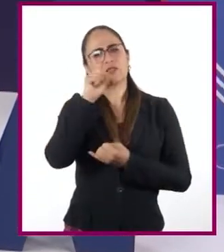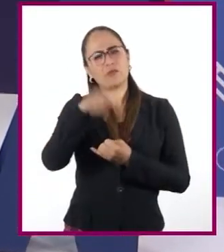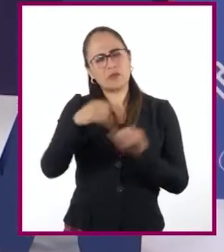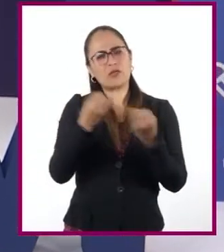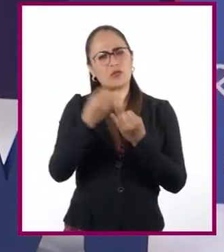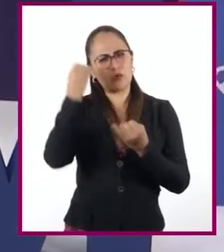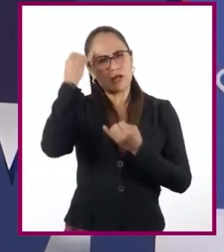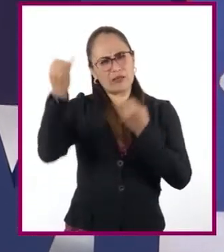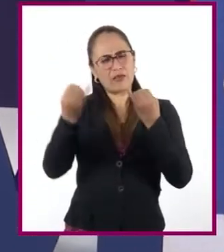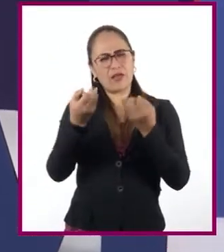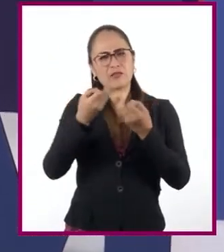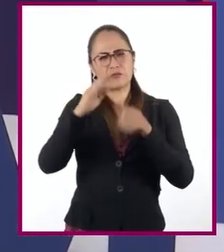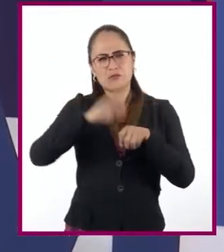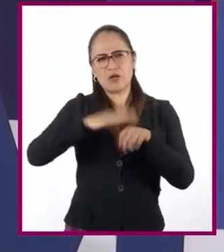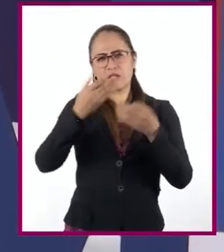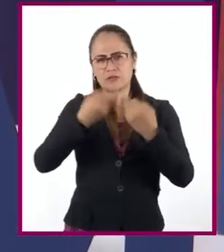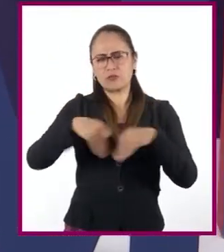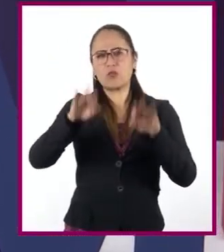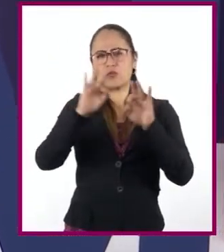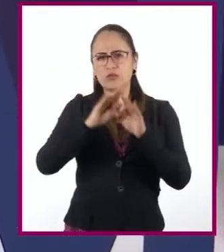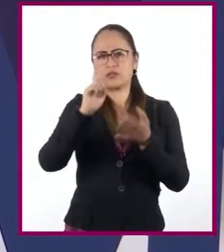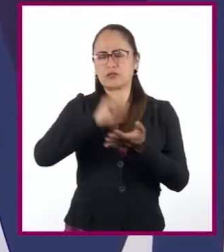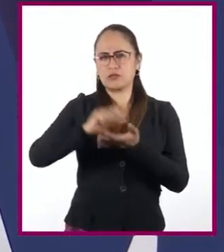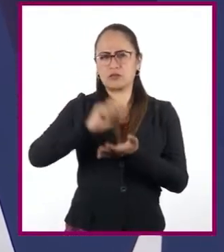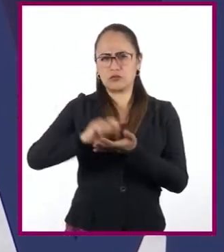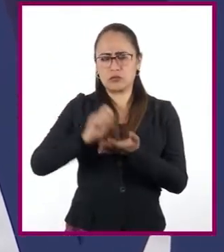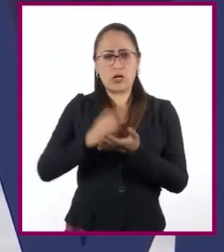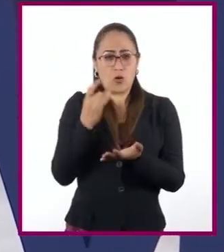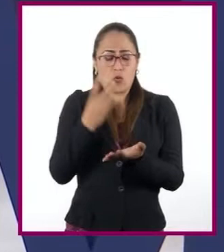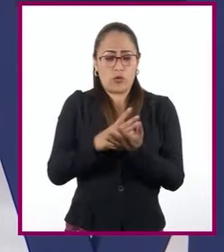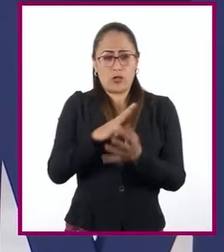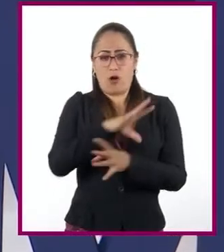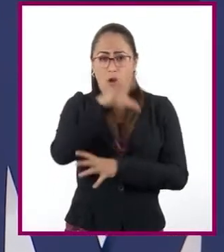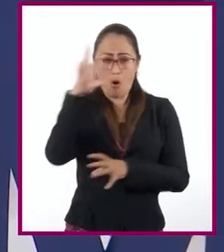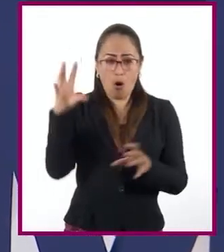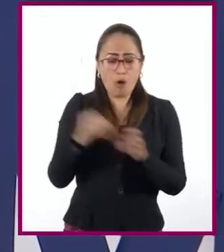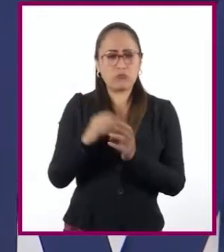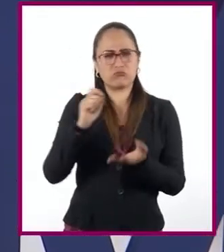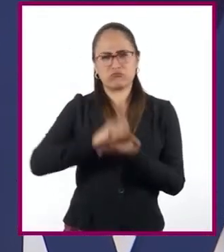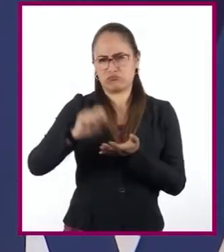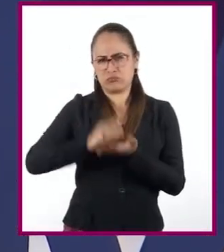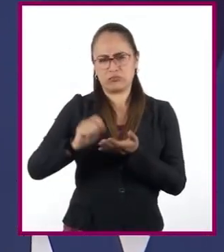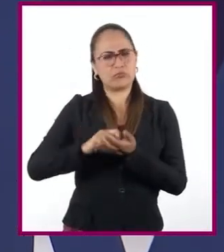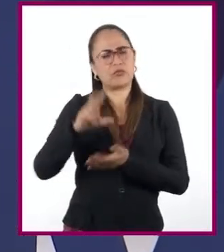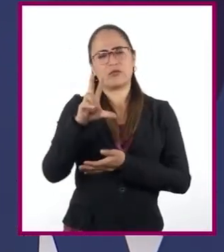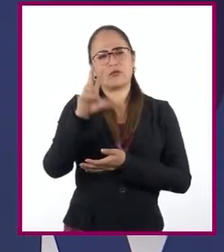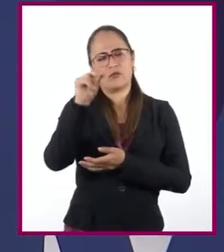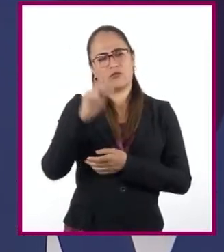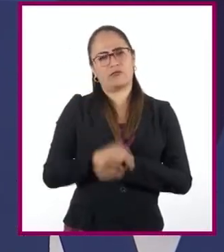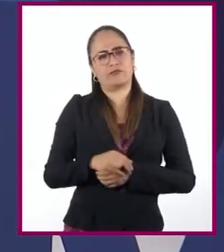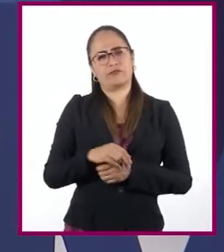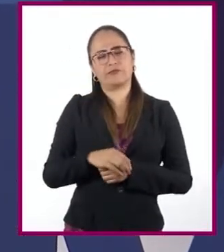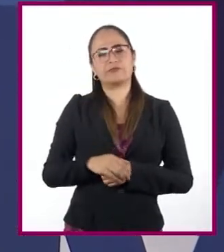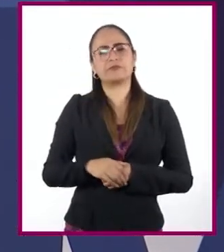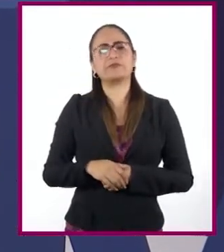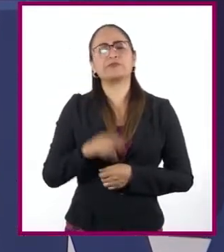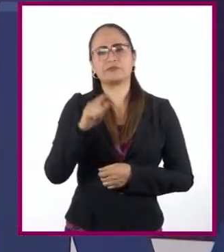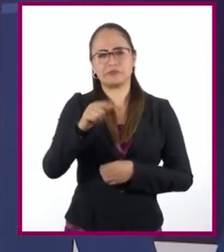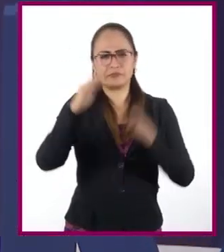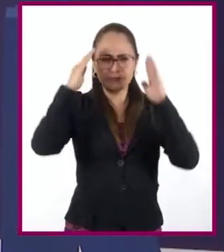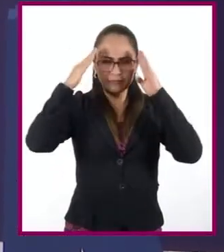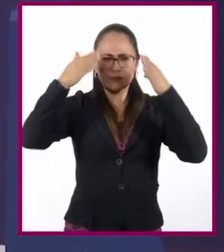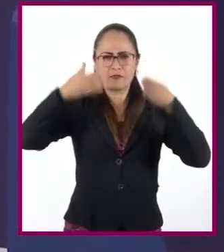ideas principales. Recuerden que no se trata de escribir todo. Para entrar en materia, recordemos que el